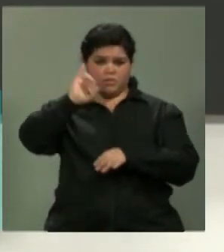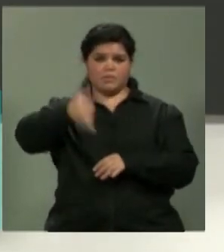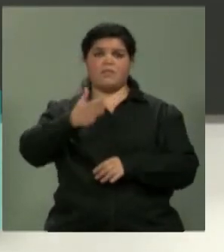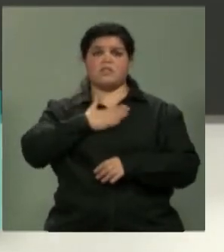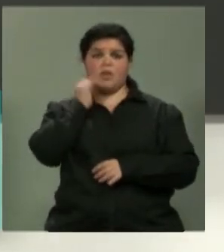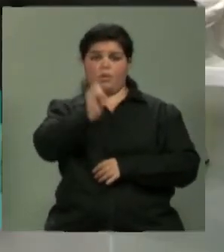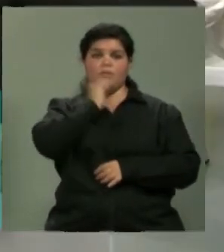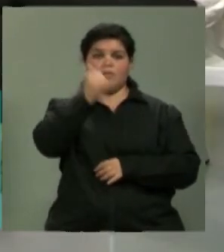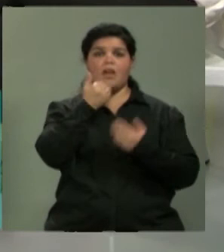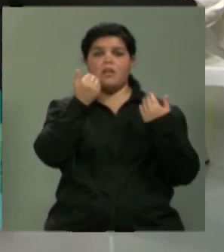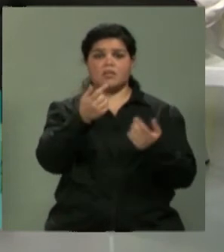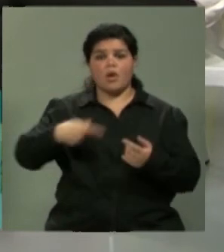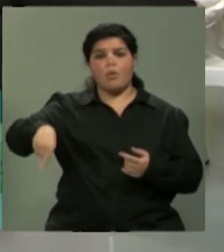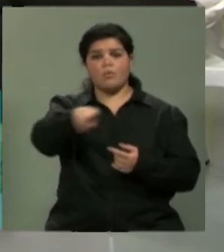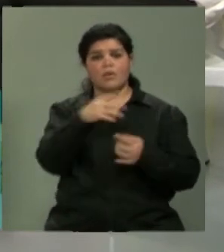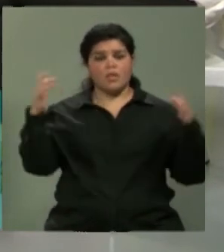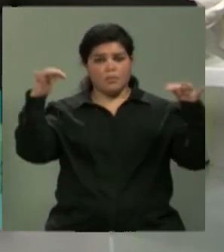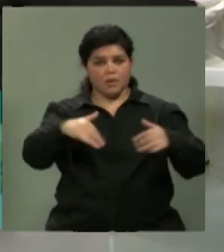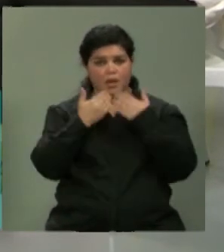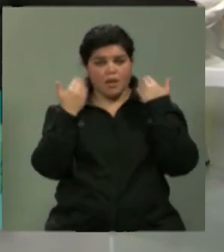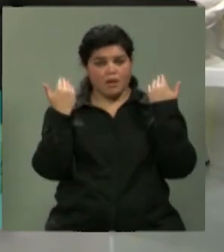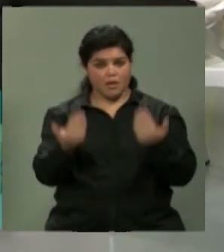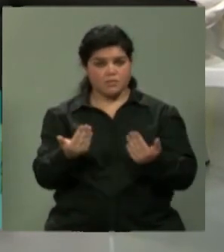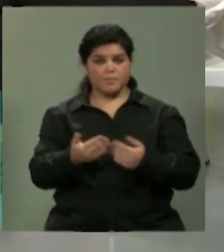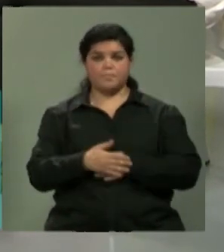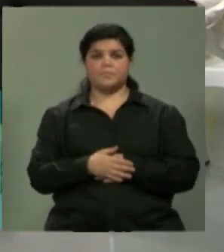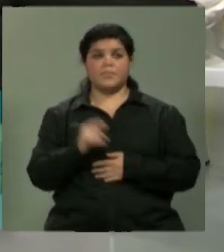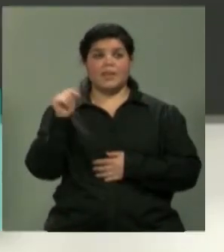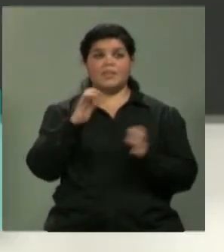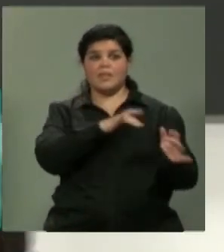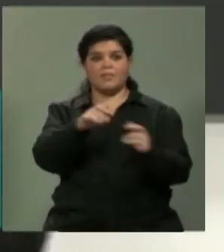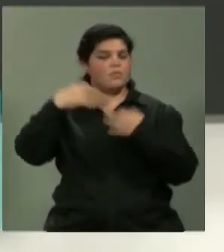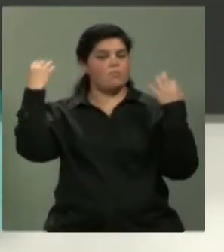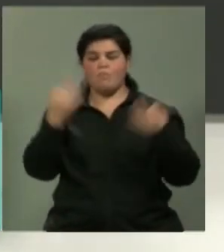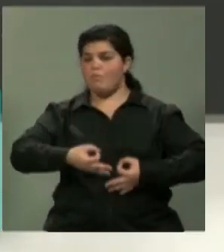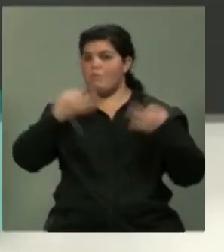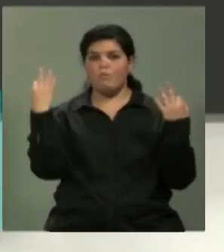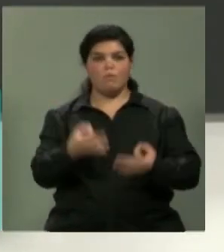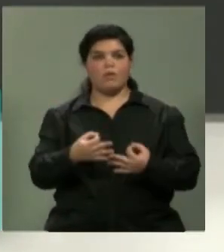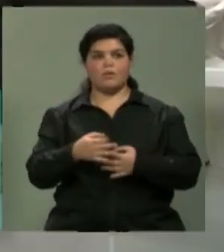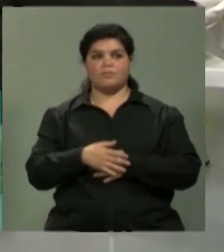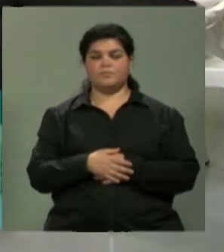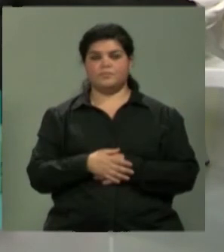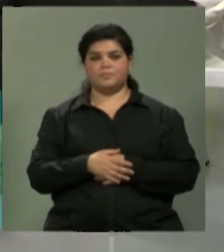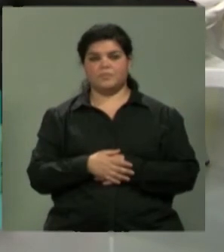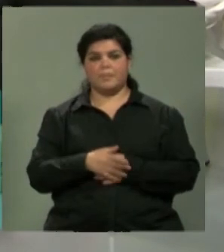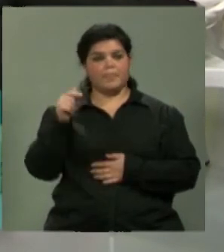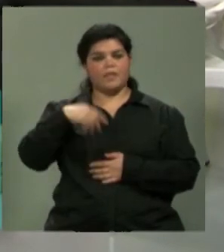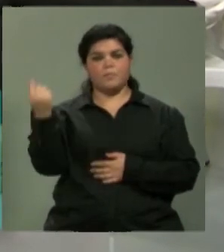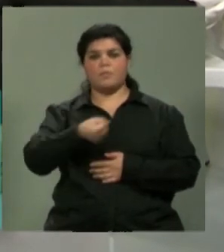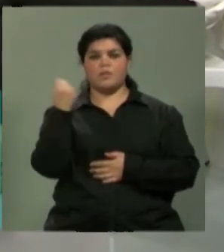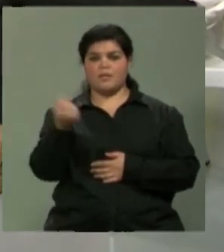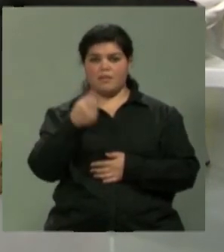agradezco a ustedes muchísimo por haber estado acá en el programa, un debate buenísimo, así que me parece que está buenísimo que se dé, así